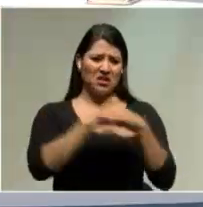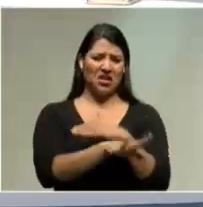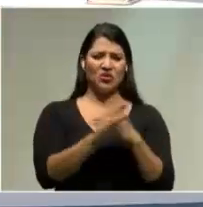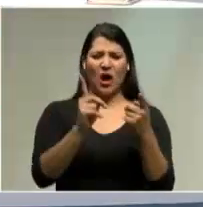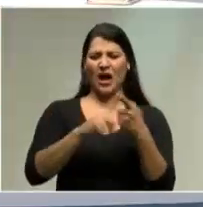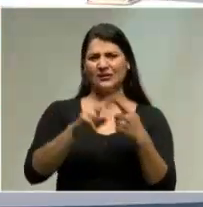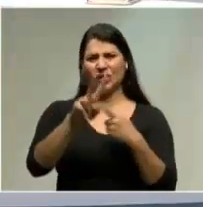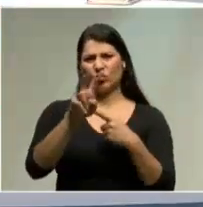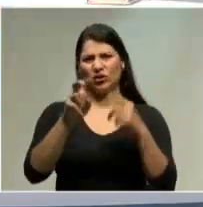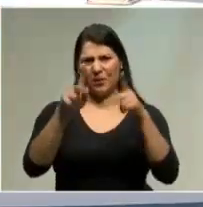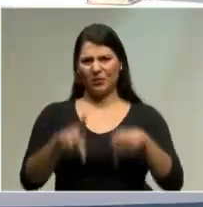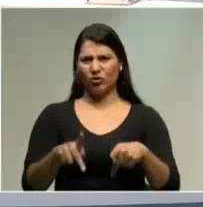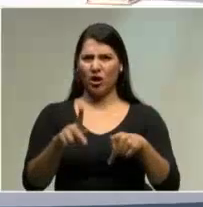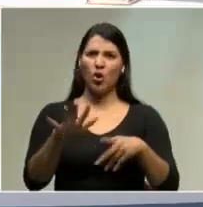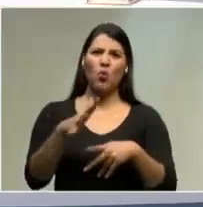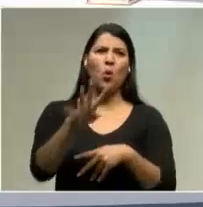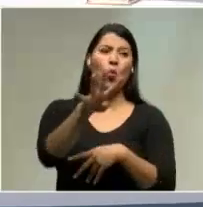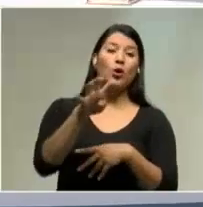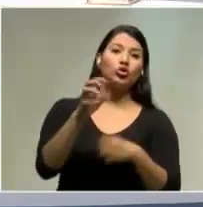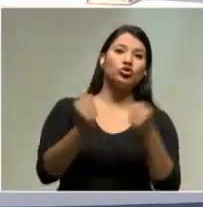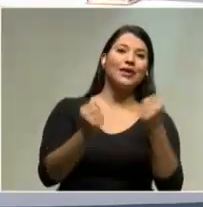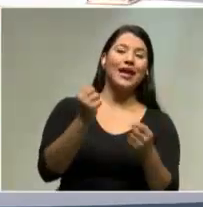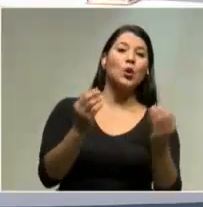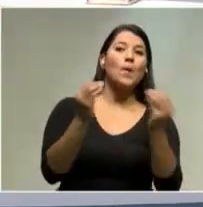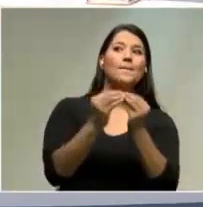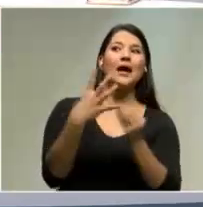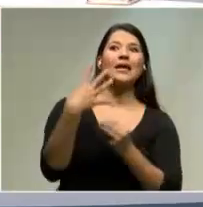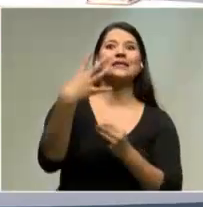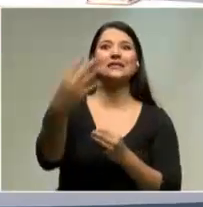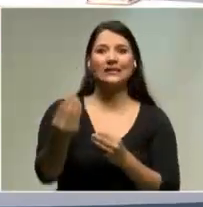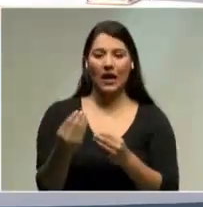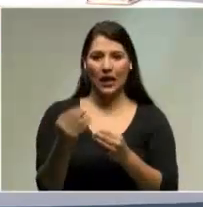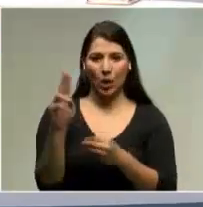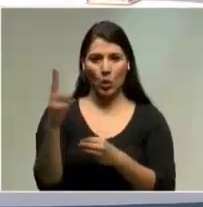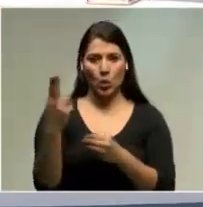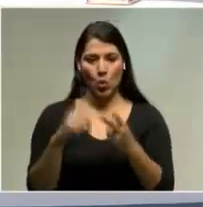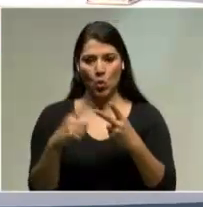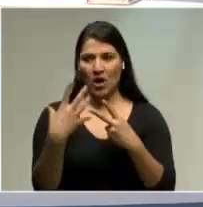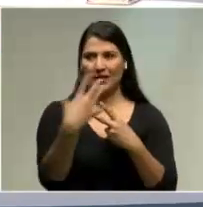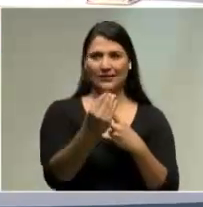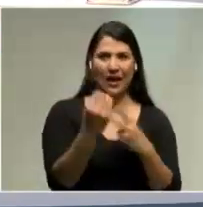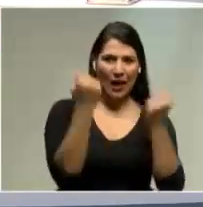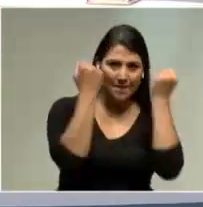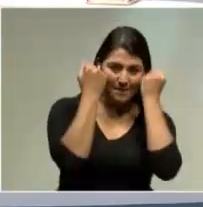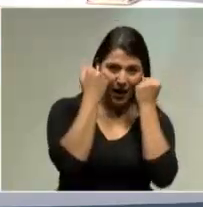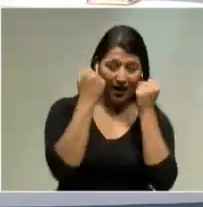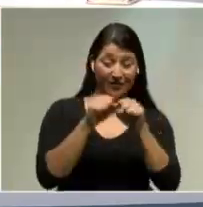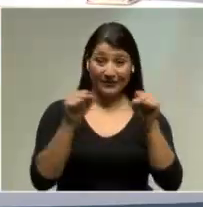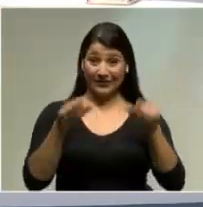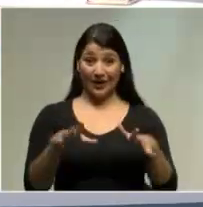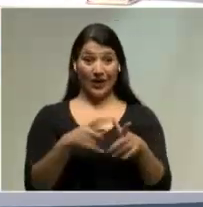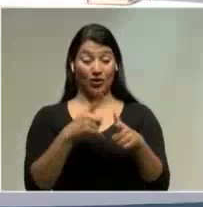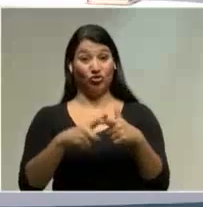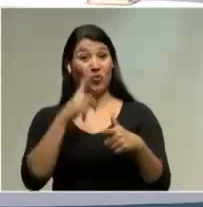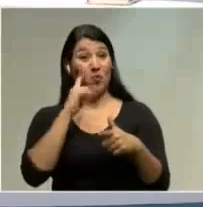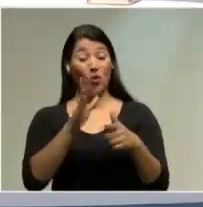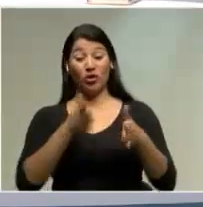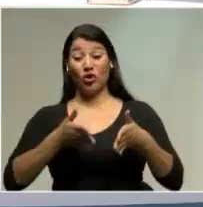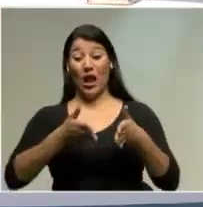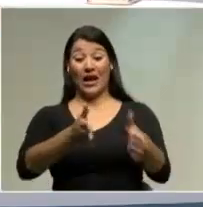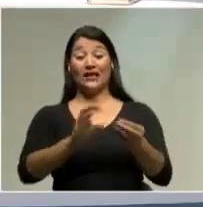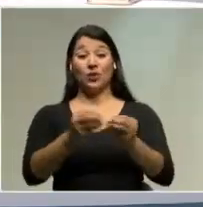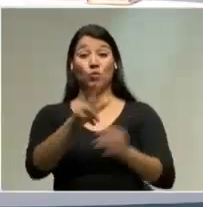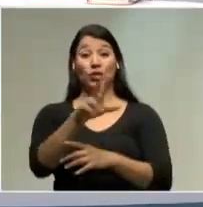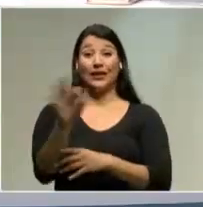son 400 carros de más que salen, por ejemplo, de la Uruca, de Pavas, de la Sabana. Eso hace que se sature la ruta 39 porque es una de las rutas